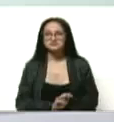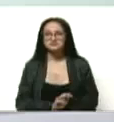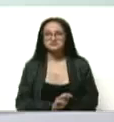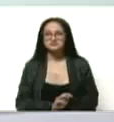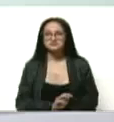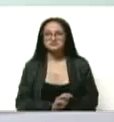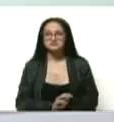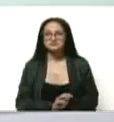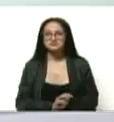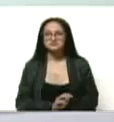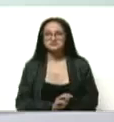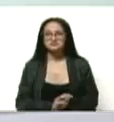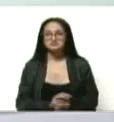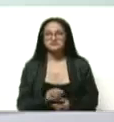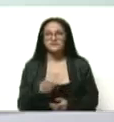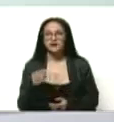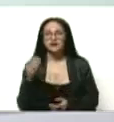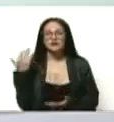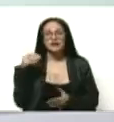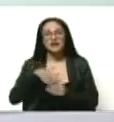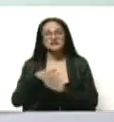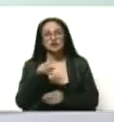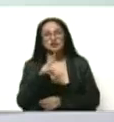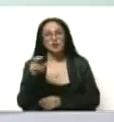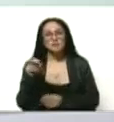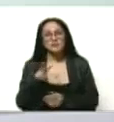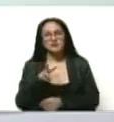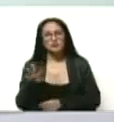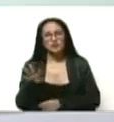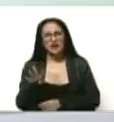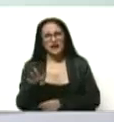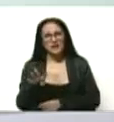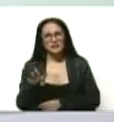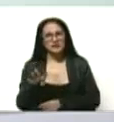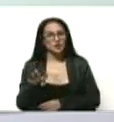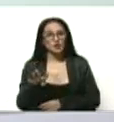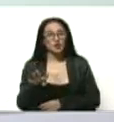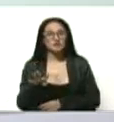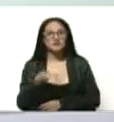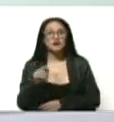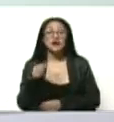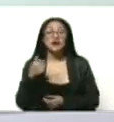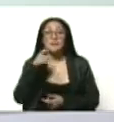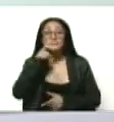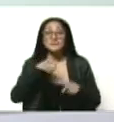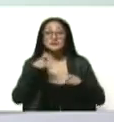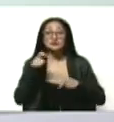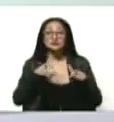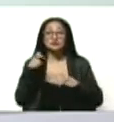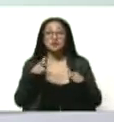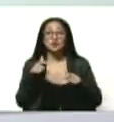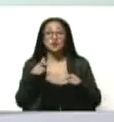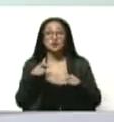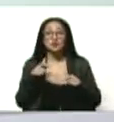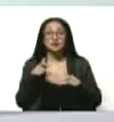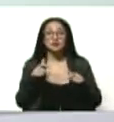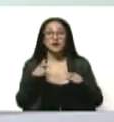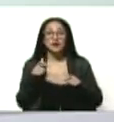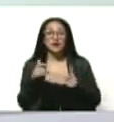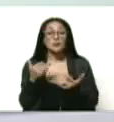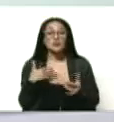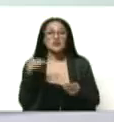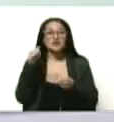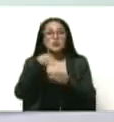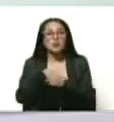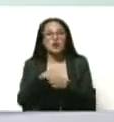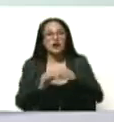del proceso de las elecciones del 2024. Previamente a esto, ¿es posible que las personas que tenían tiempo fuera puedan incorporarse